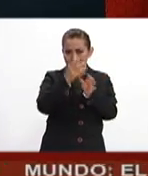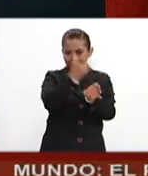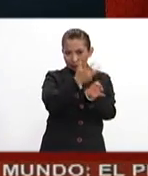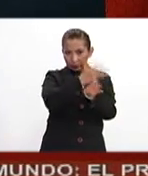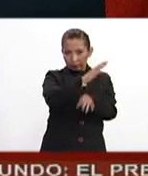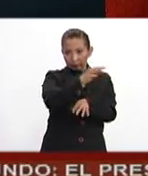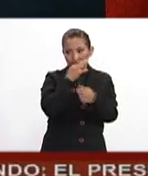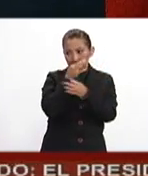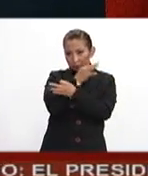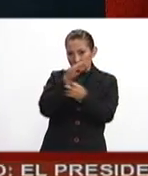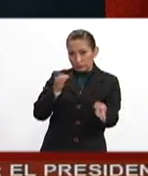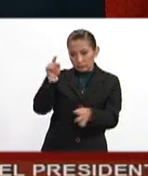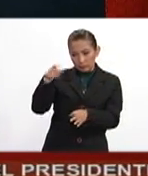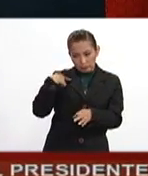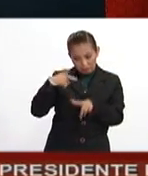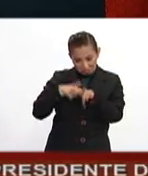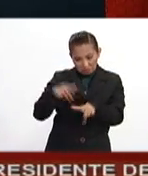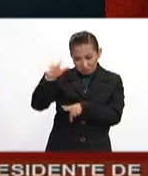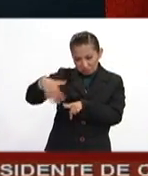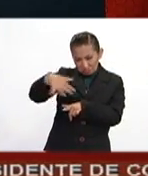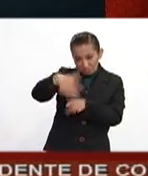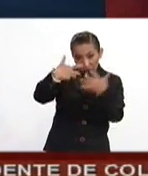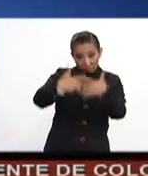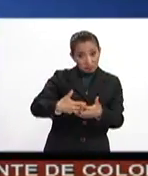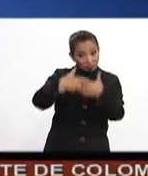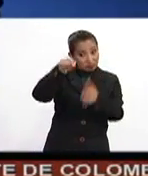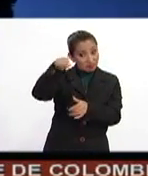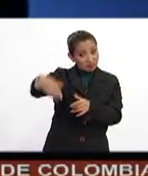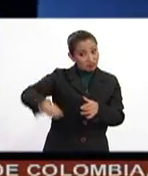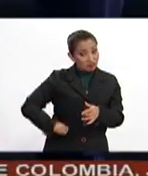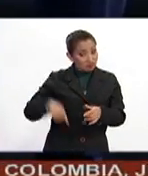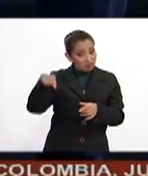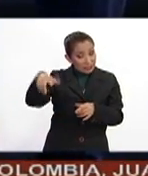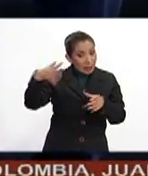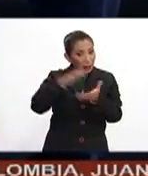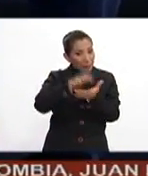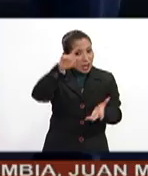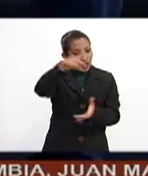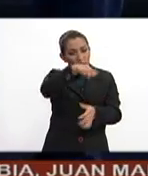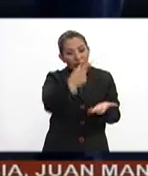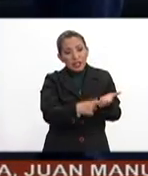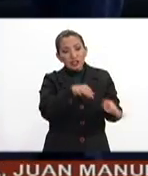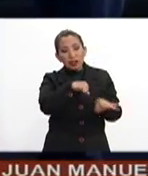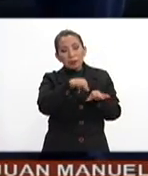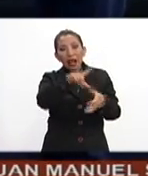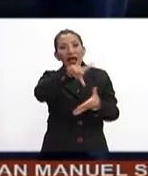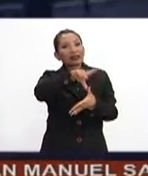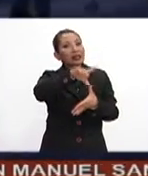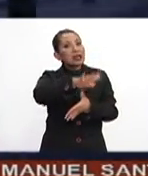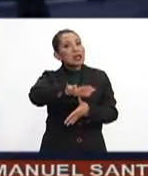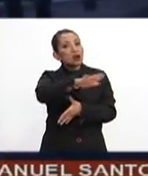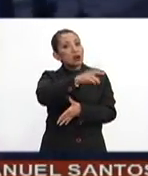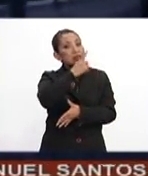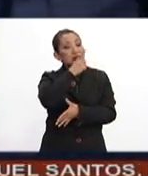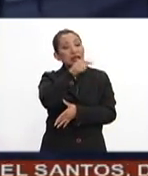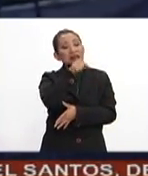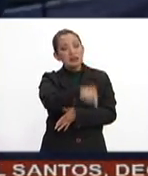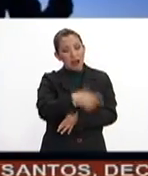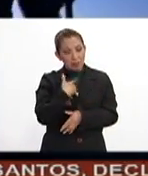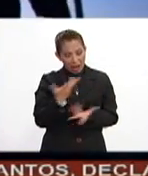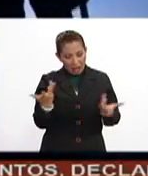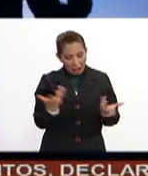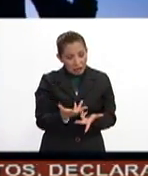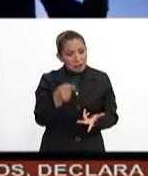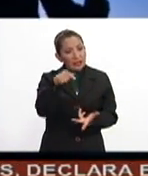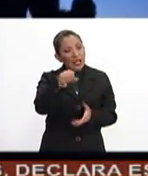Estados Unidos anunciaron que van a perseguir a las empresas que cuenten con mayoría de trabajadores latinoamericanos. Aseguraron que van a